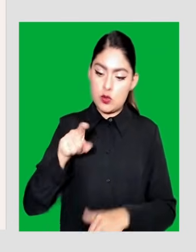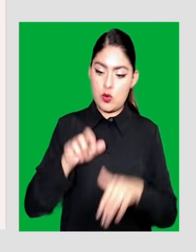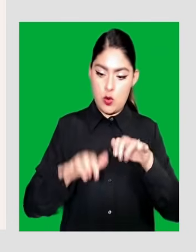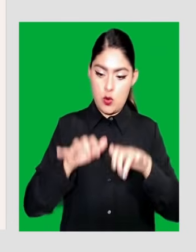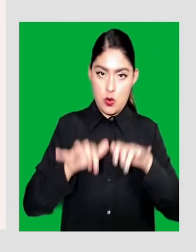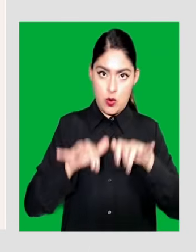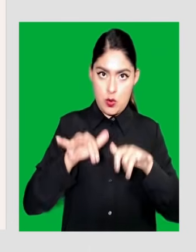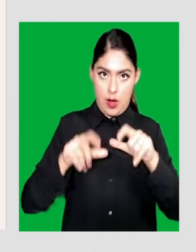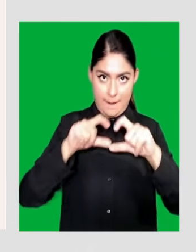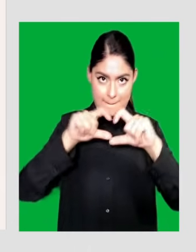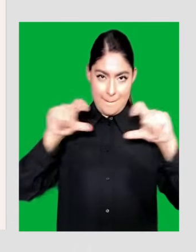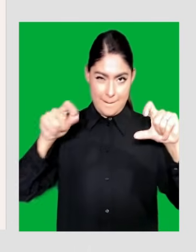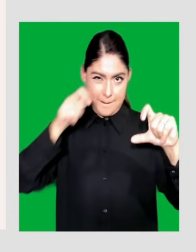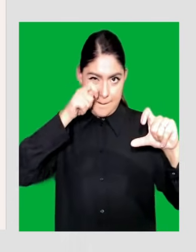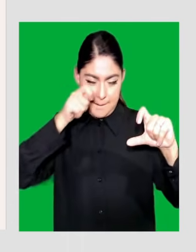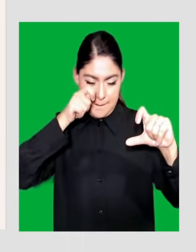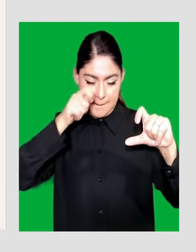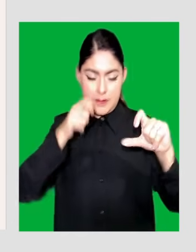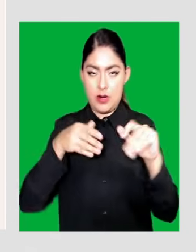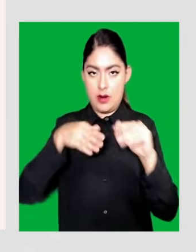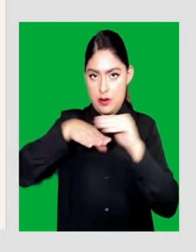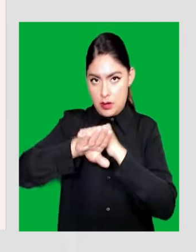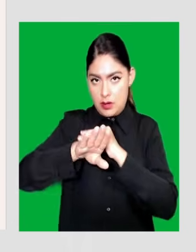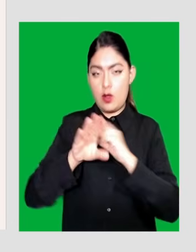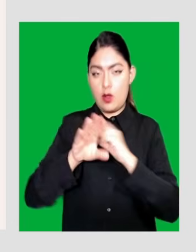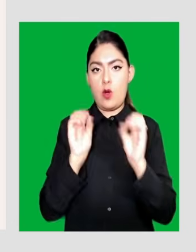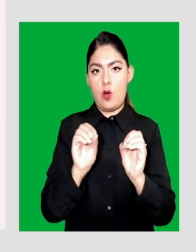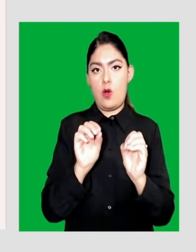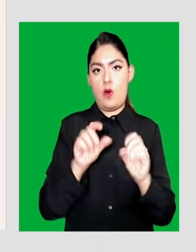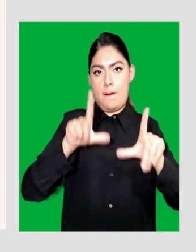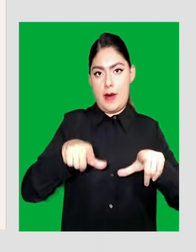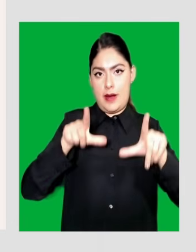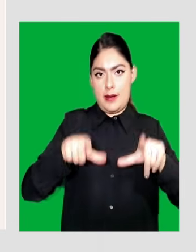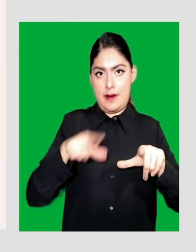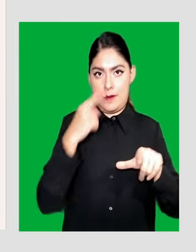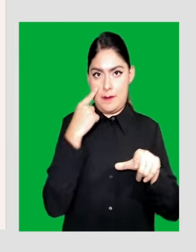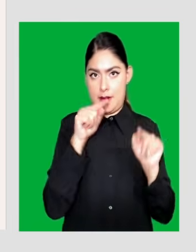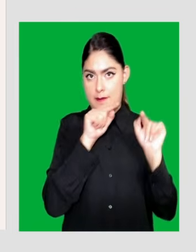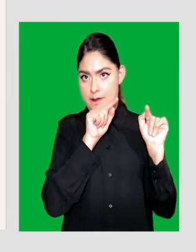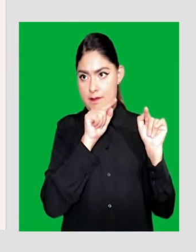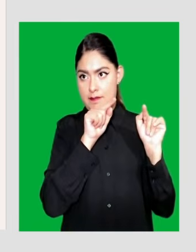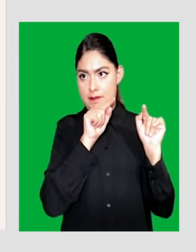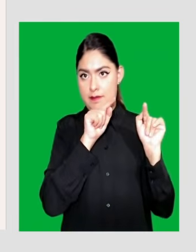importar archivos y personalizar los mapas que elaboran los usuarios.